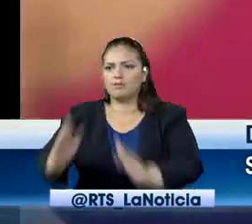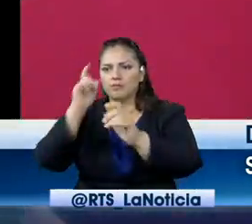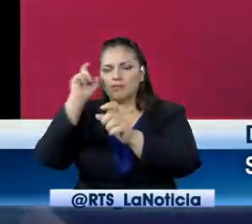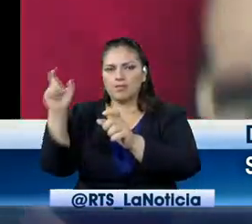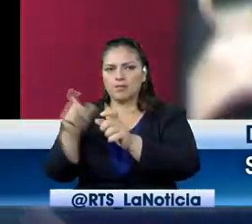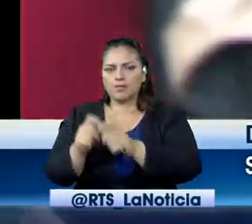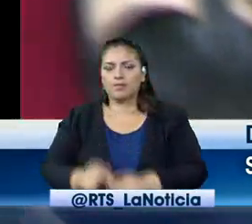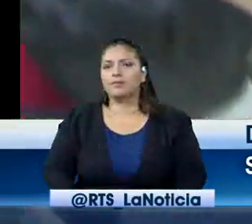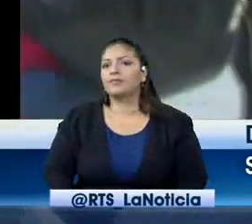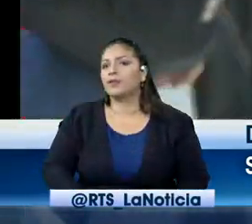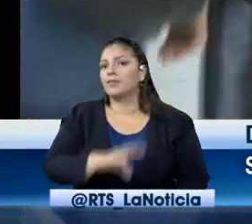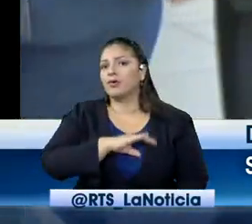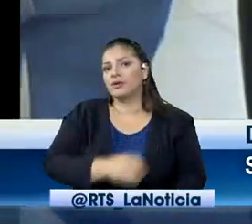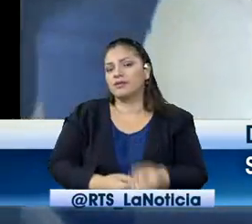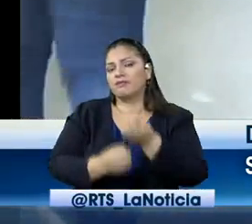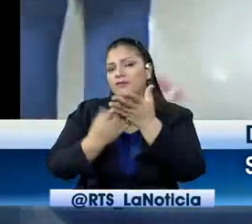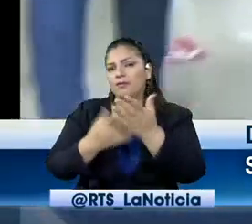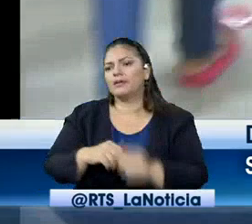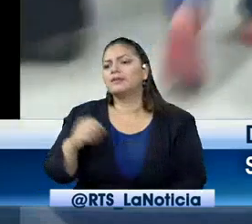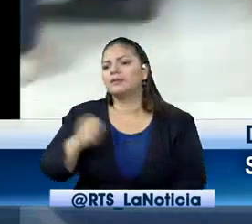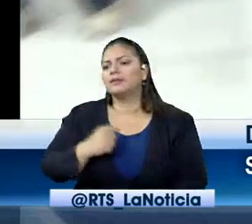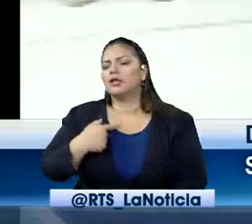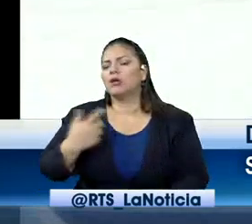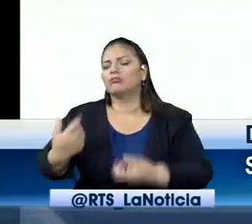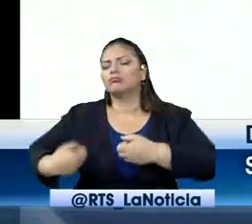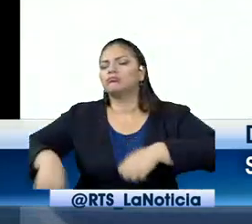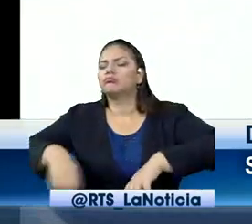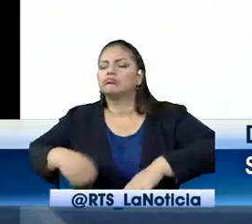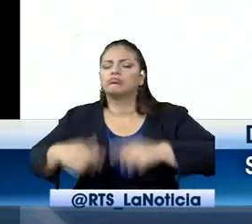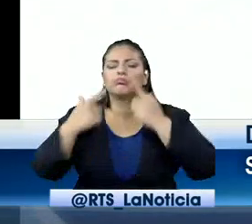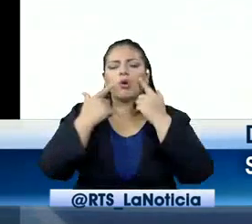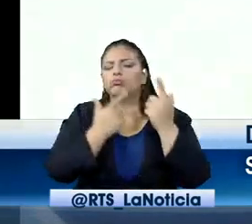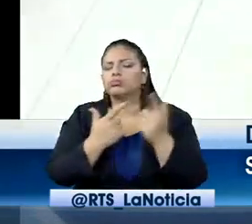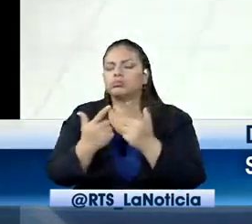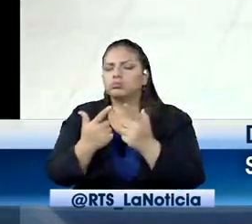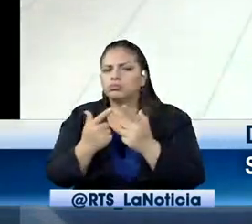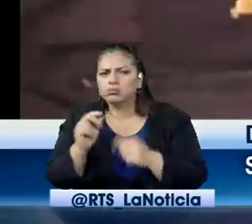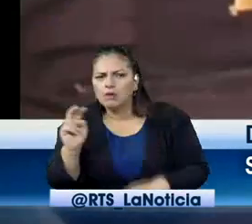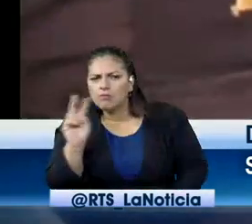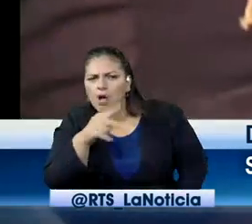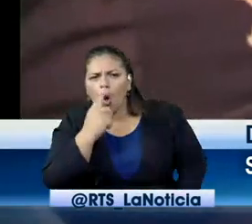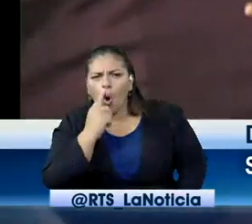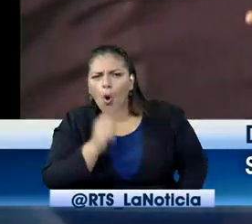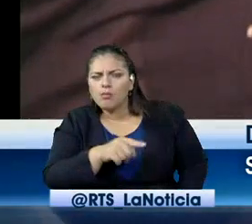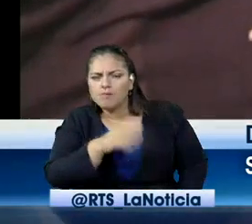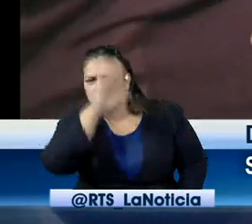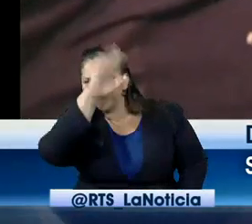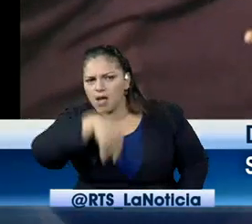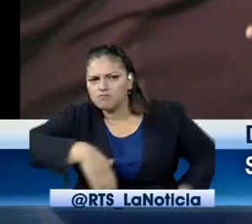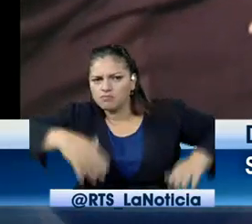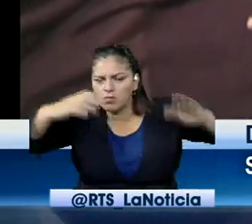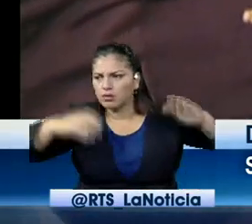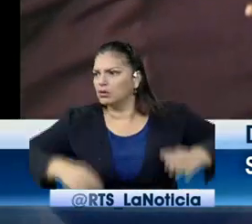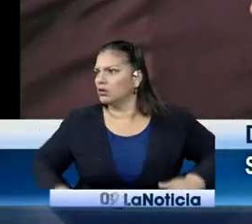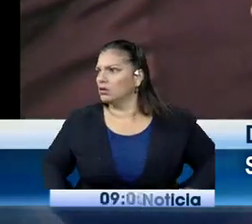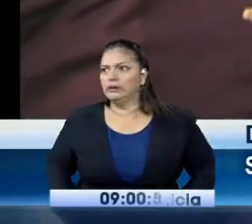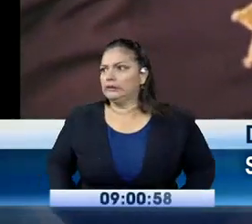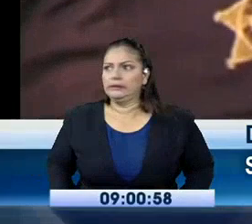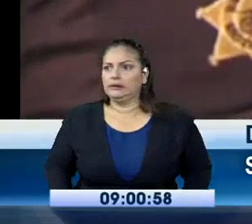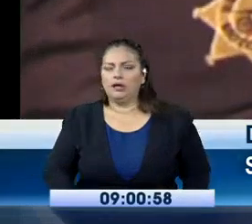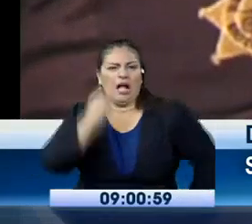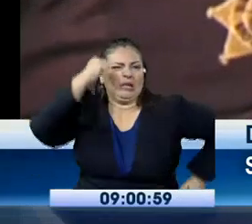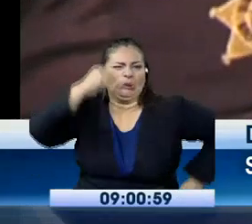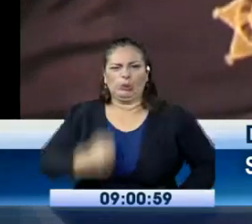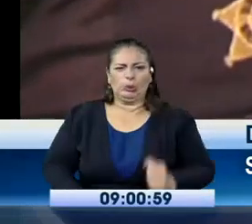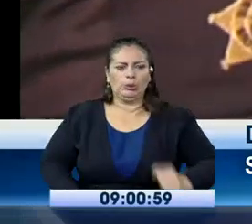presencia, el señor intenta huir del lugar, por lo que se le intercepta metros más adelante. Haciendo un registro corporal, el señor se